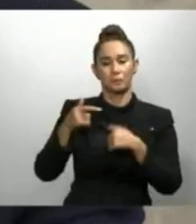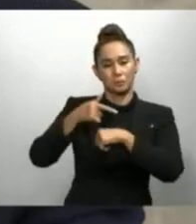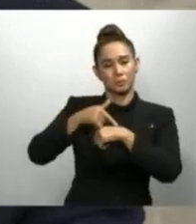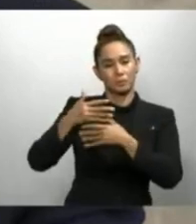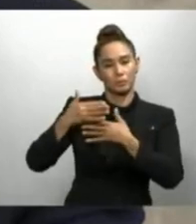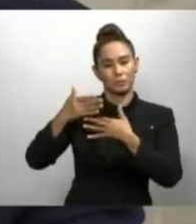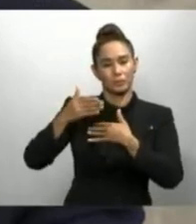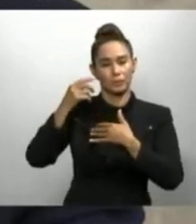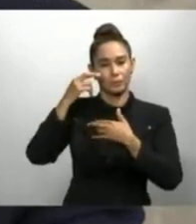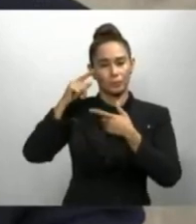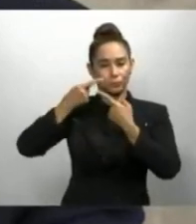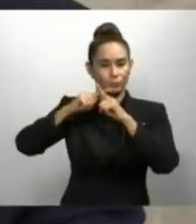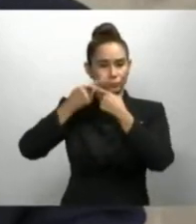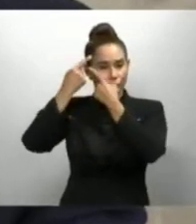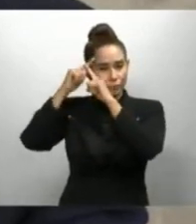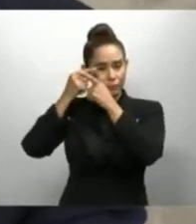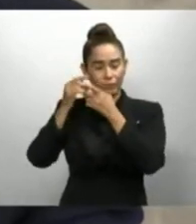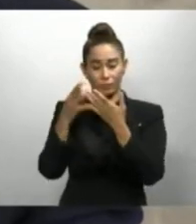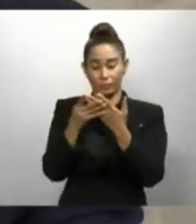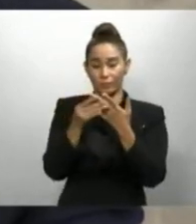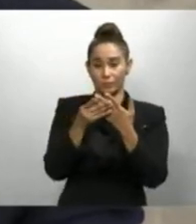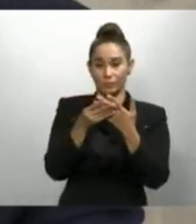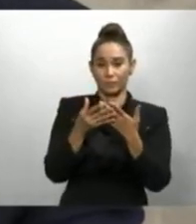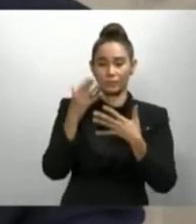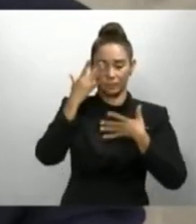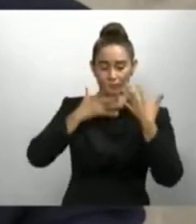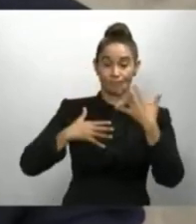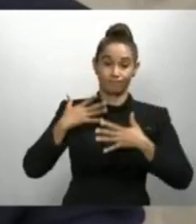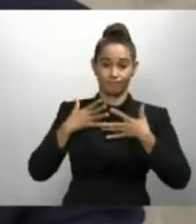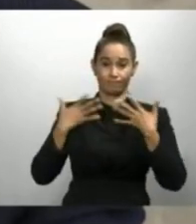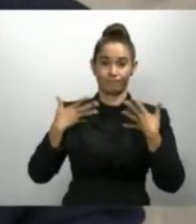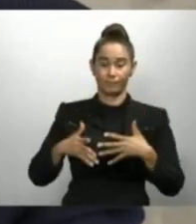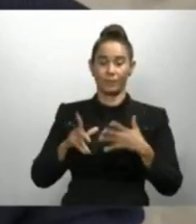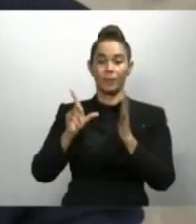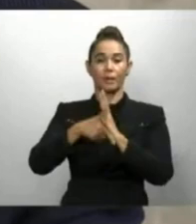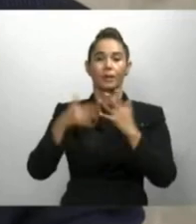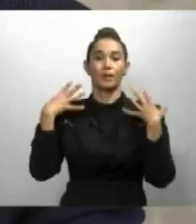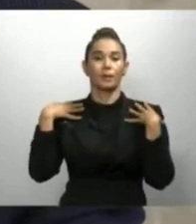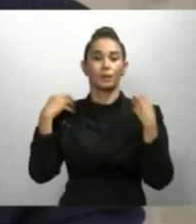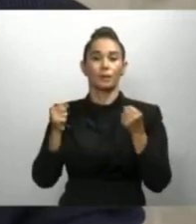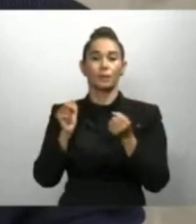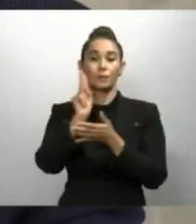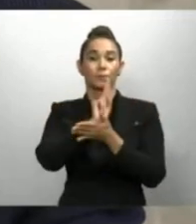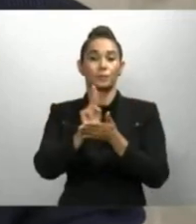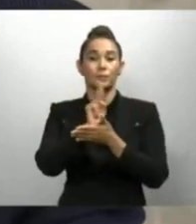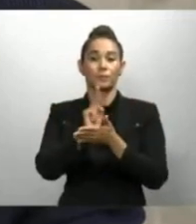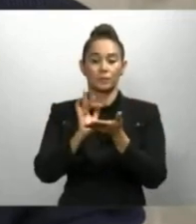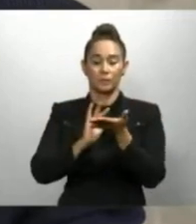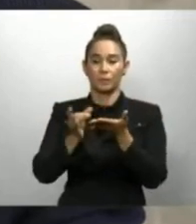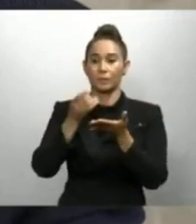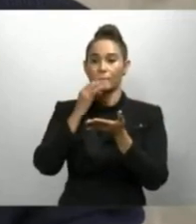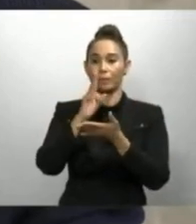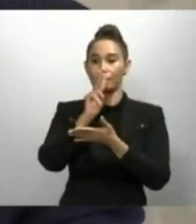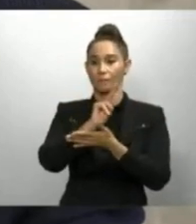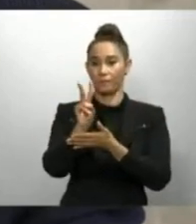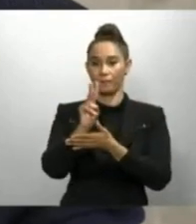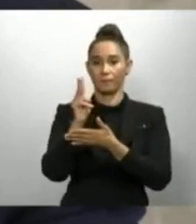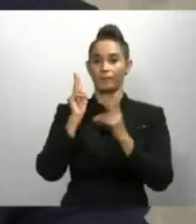con neuropatía periférica, calambres y malestares generales que se deben recuperar usando buenas dosis de vitamina